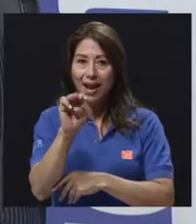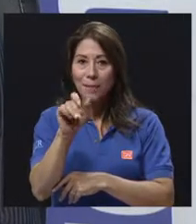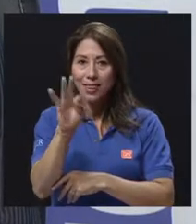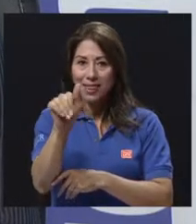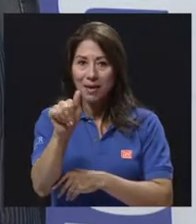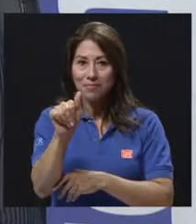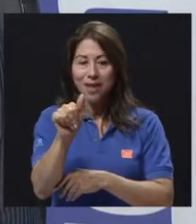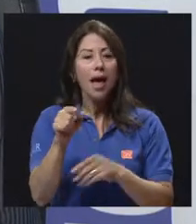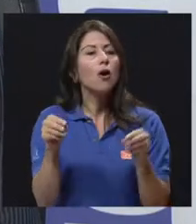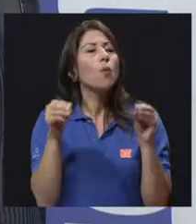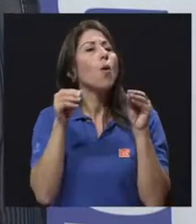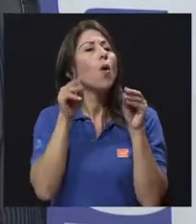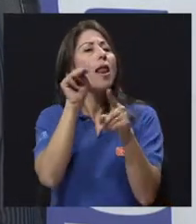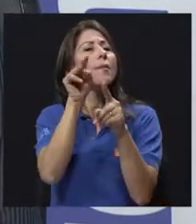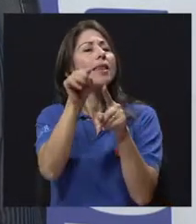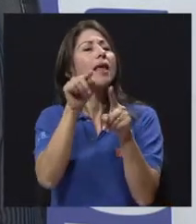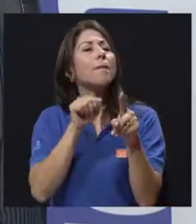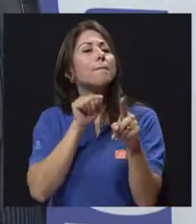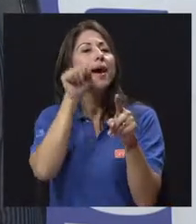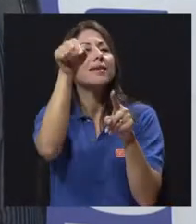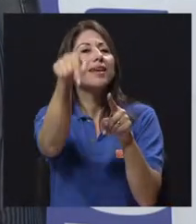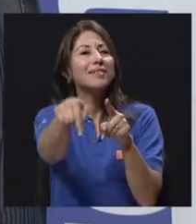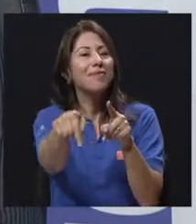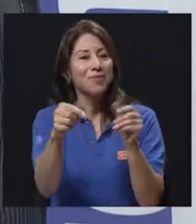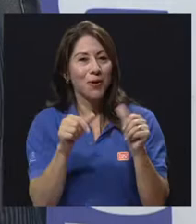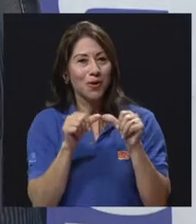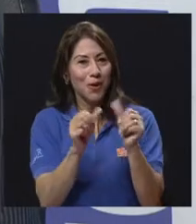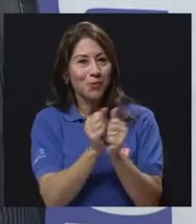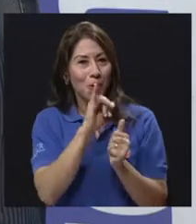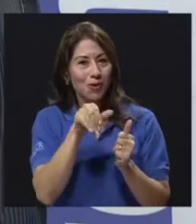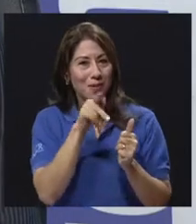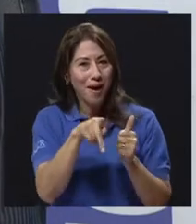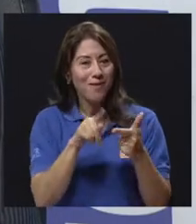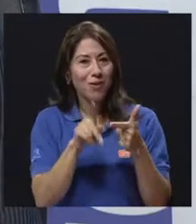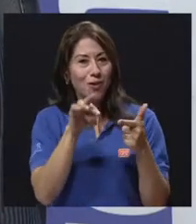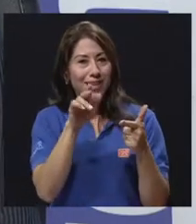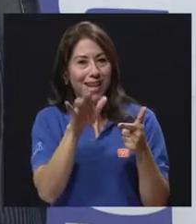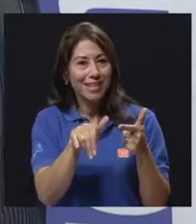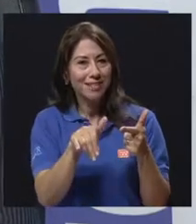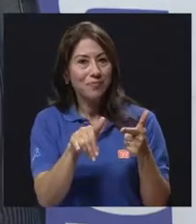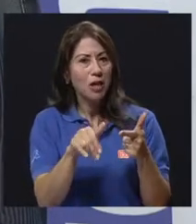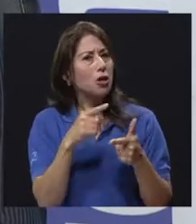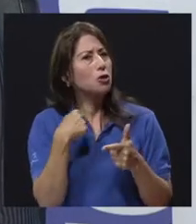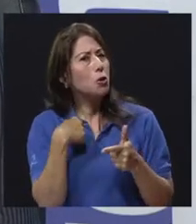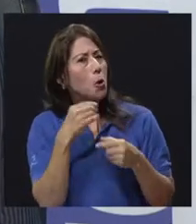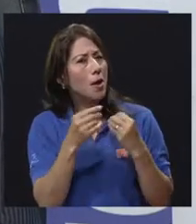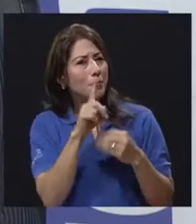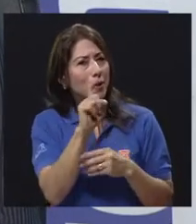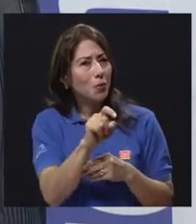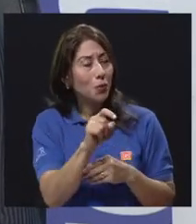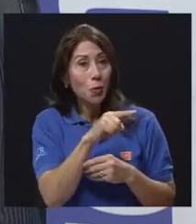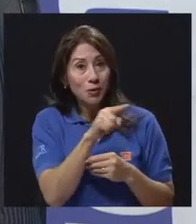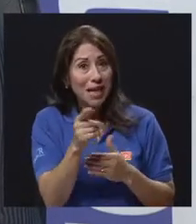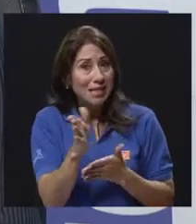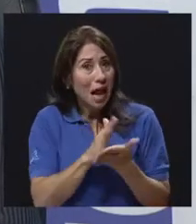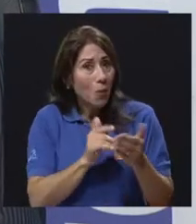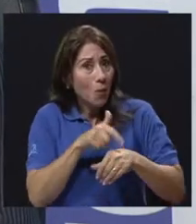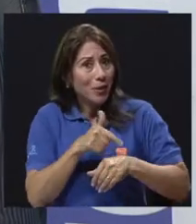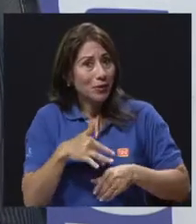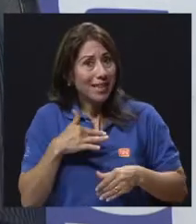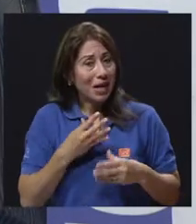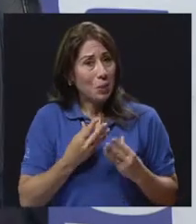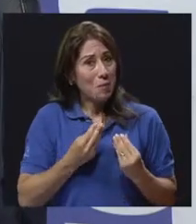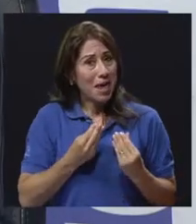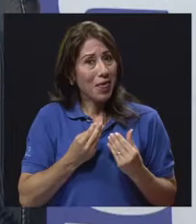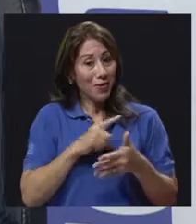No podría, sería injusto decir casualidad, pero ¿en algún momento a ustedes les dio miedo que alguno de ellos no llegara a la meta, ya corriendo el maratón?